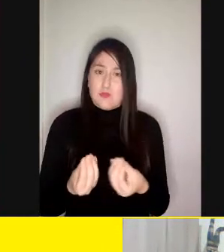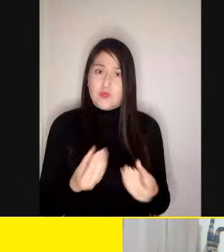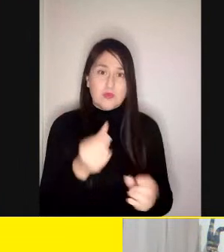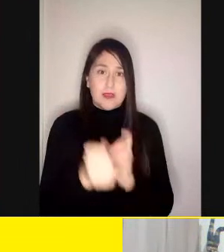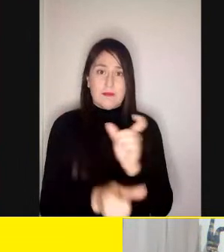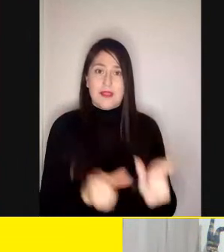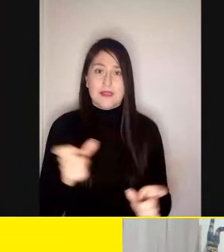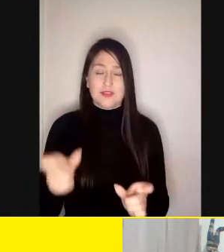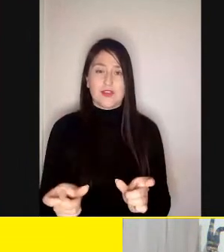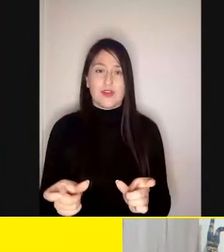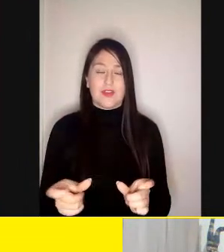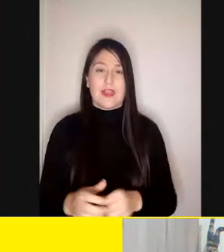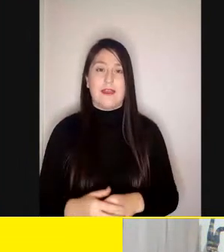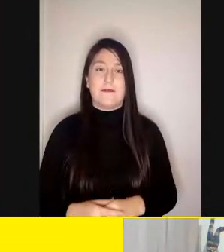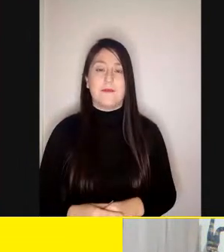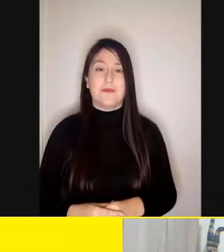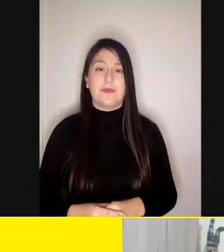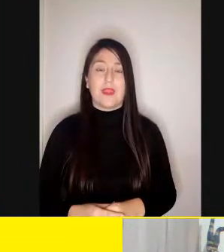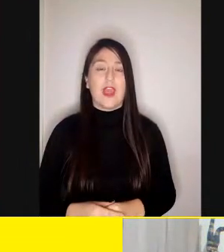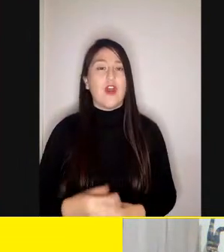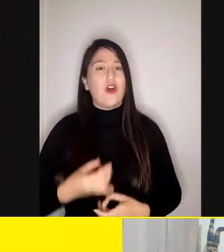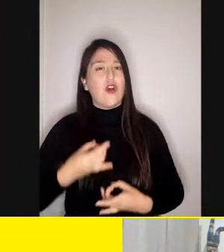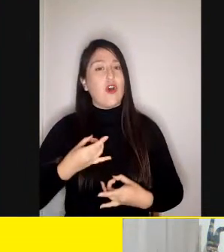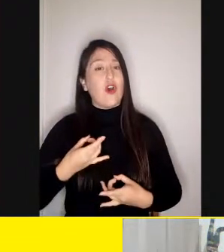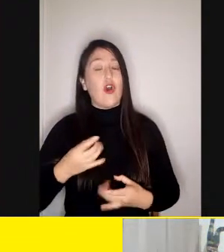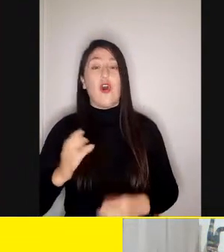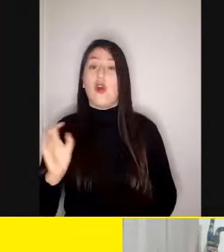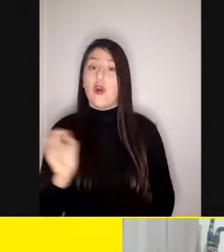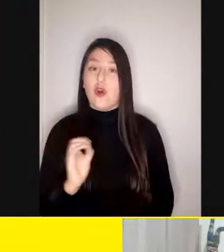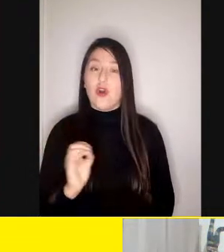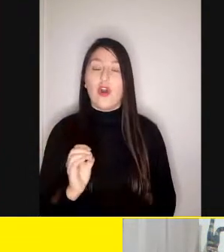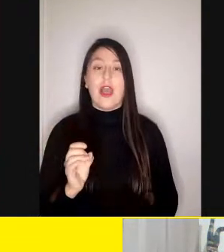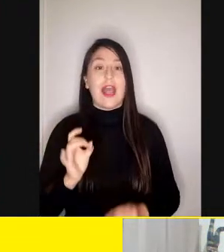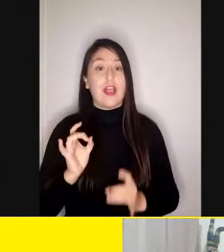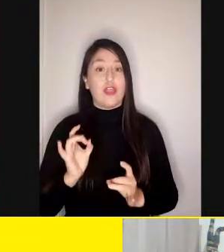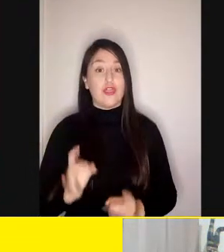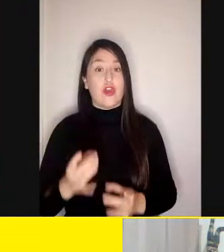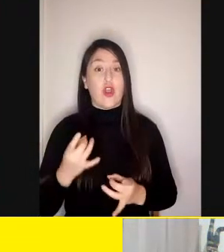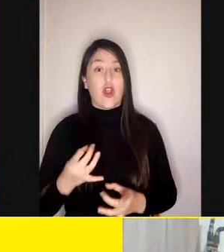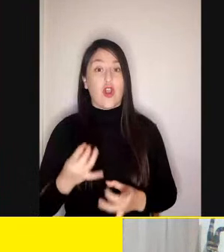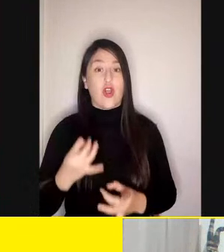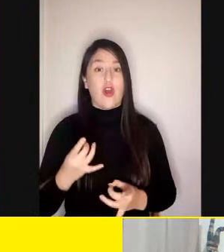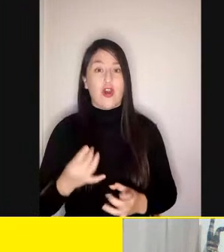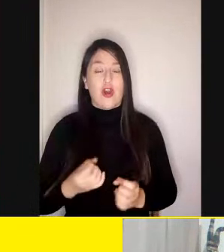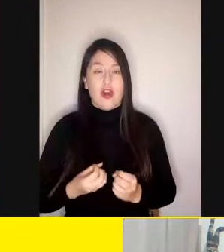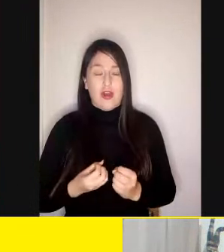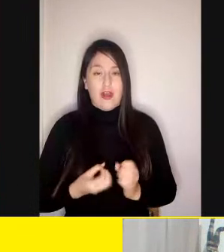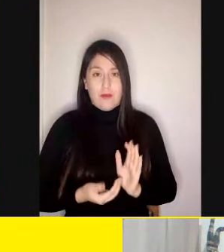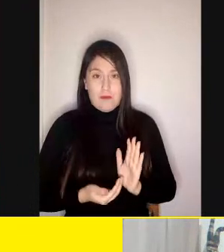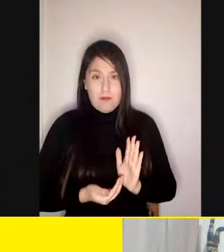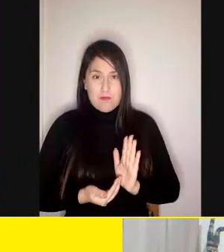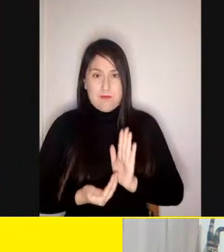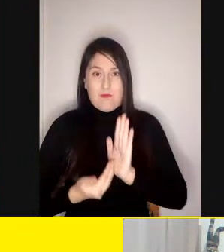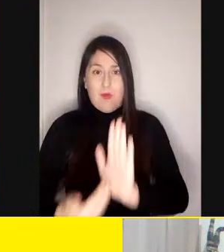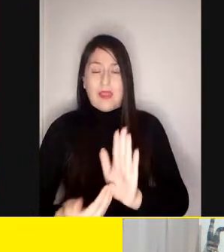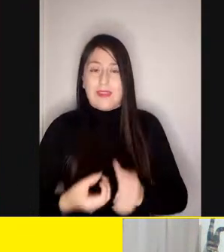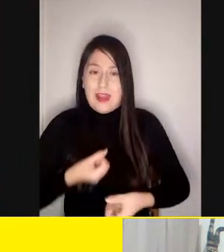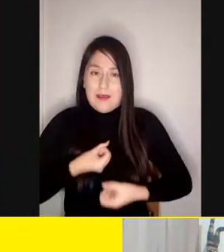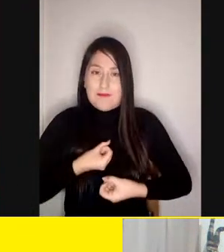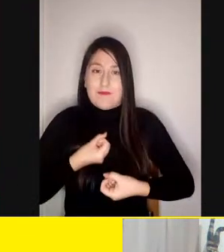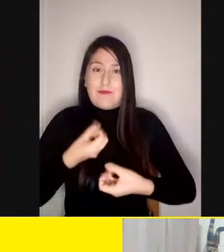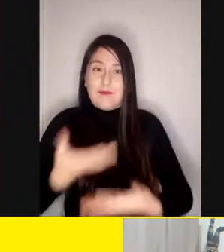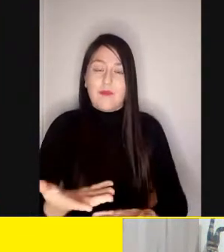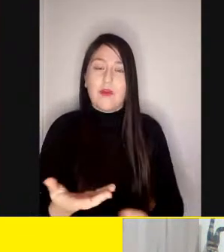se expone el dolor completamente, si algo se guarda o si se trabaja de otro modo. Hay